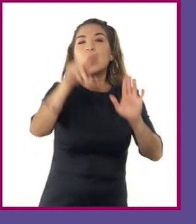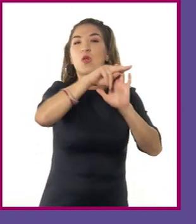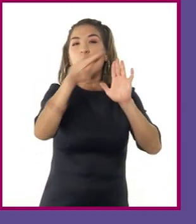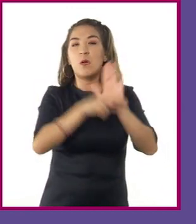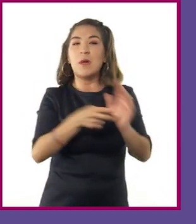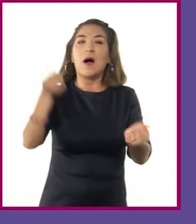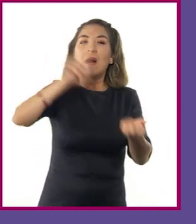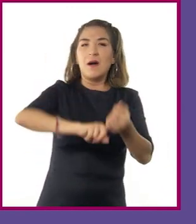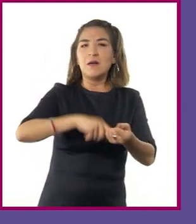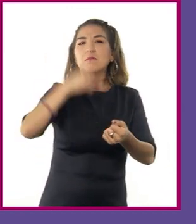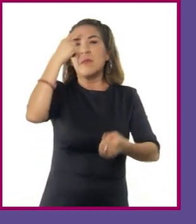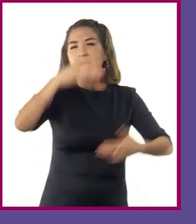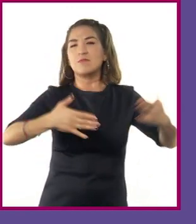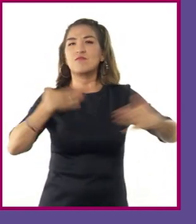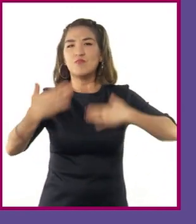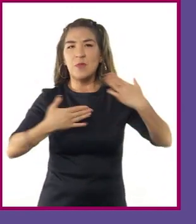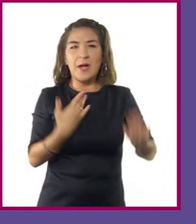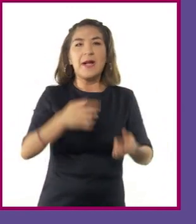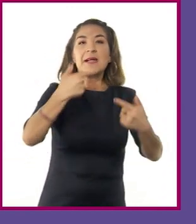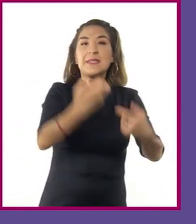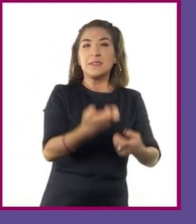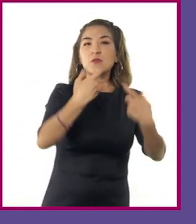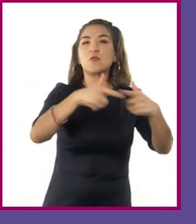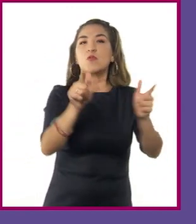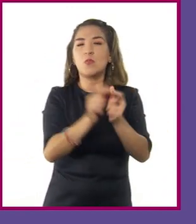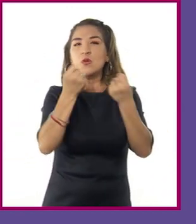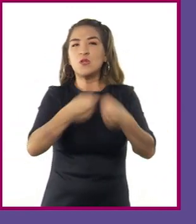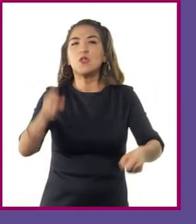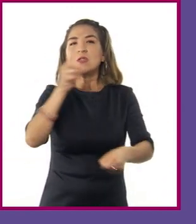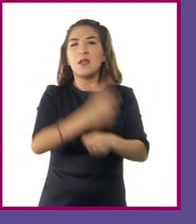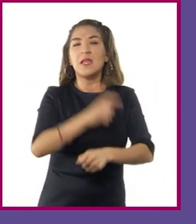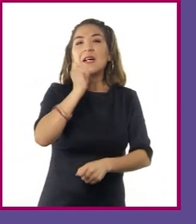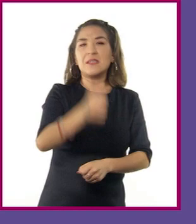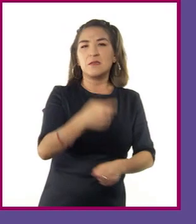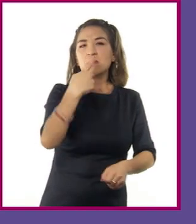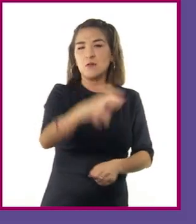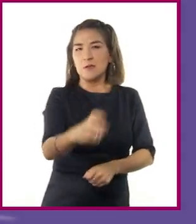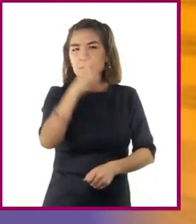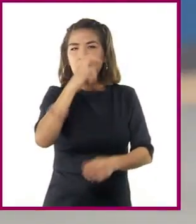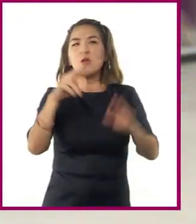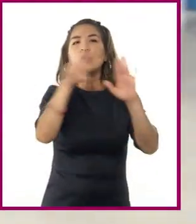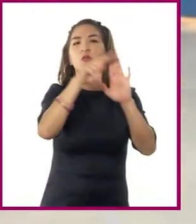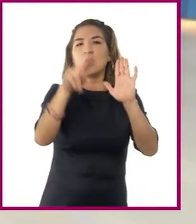una sociedad y que vigilan el cumplimiento de dichas normas.